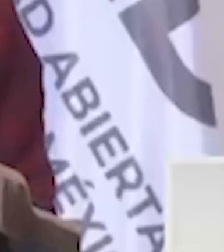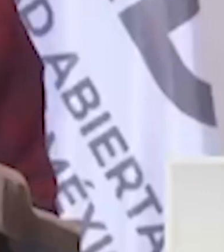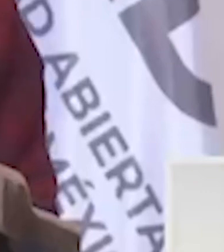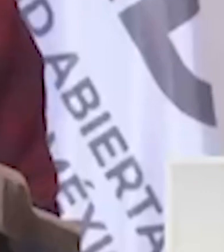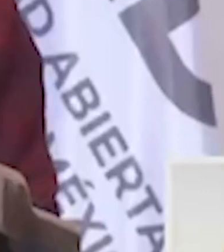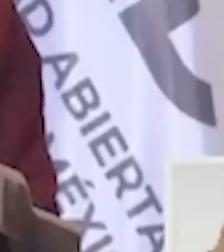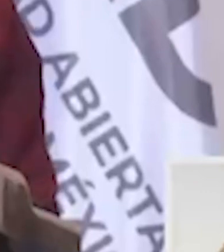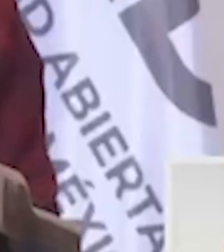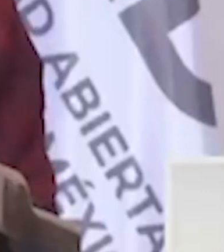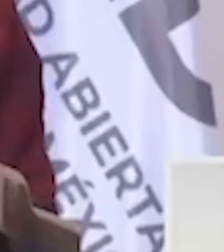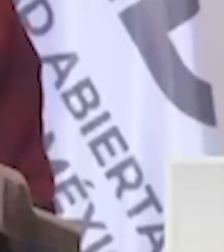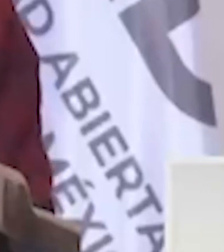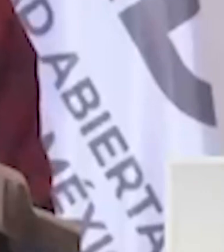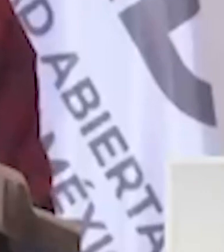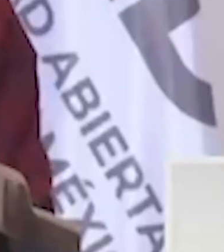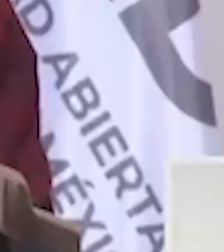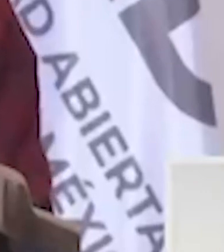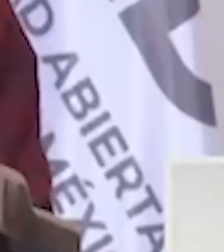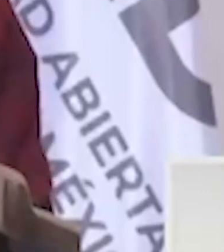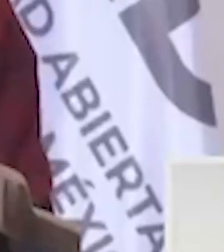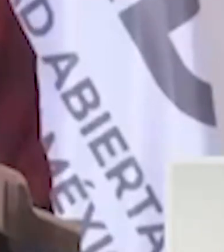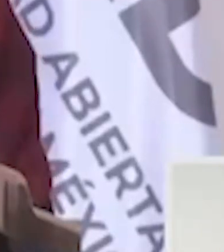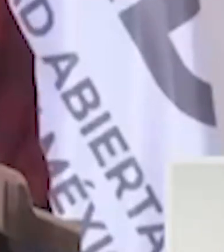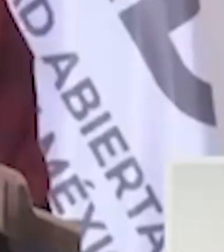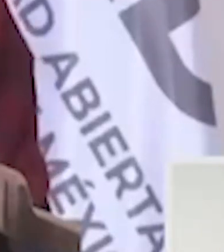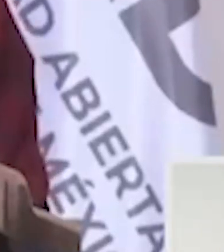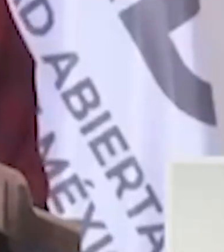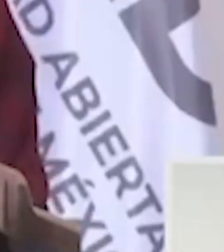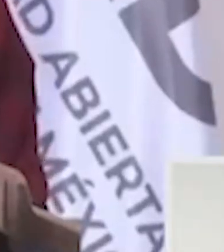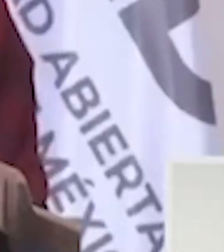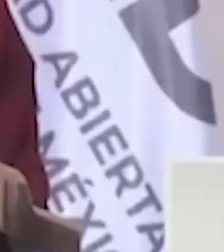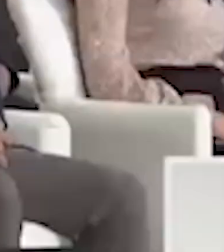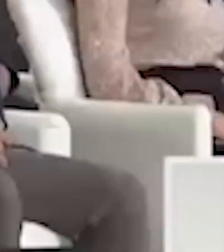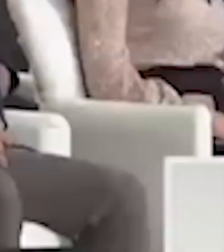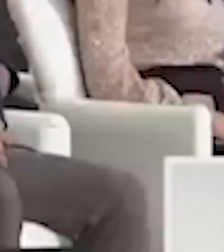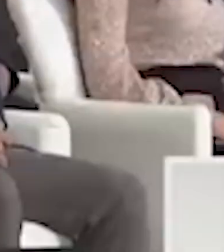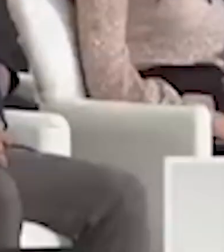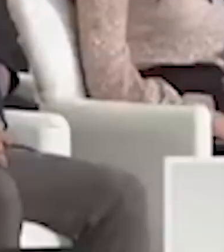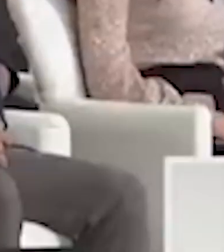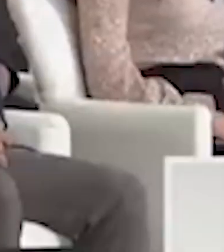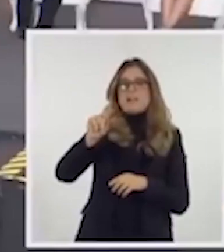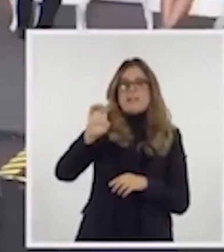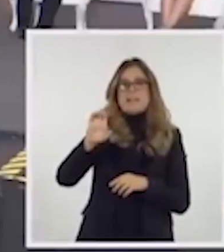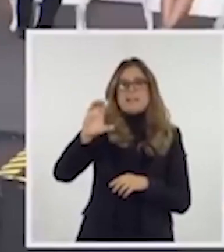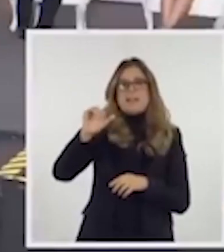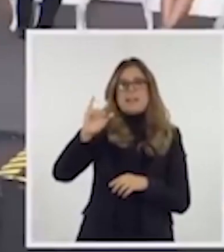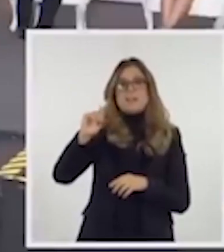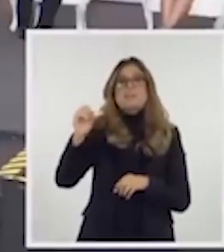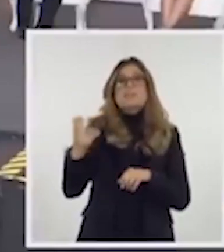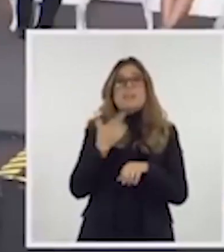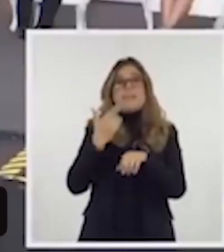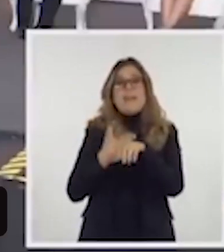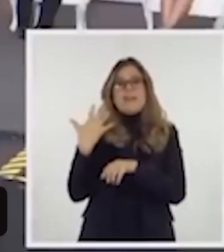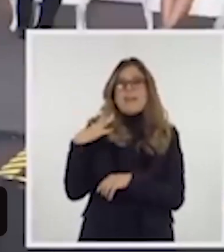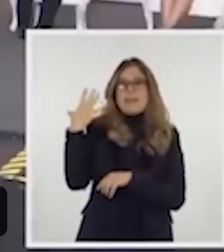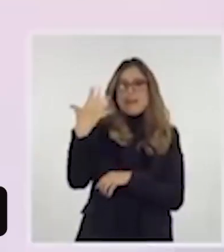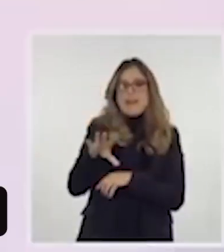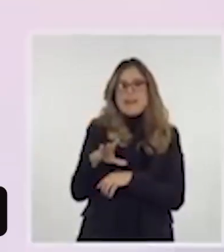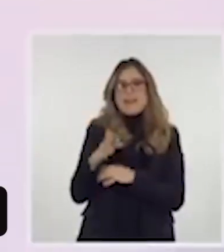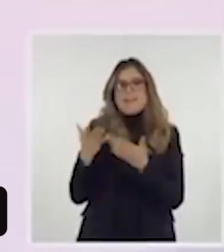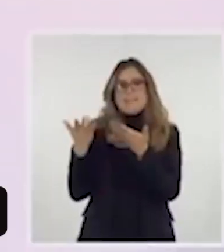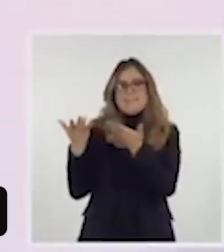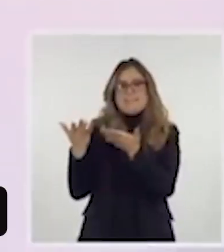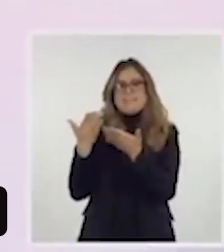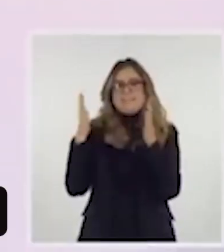distancia. En las 4 ceremonias conformaron el presidium las y los integrantes del Consejo Universitario.